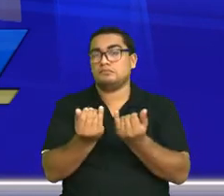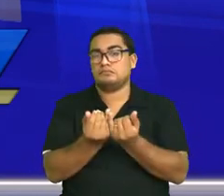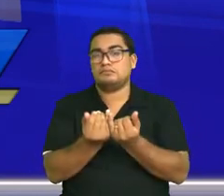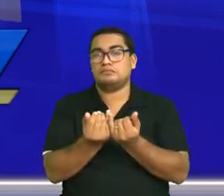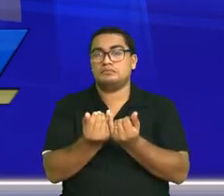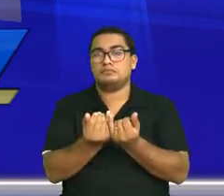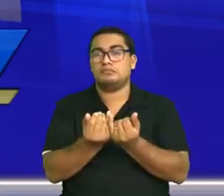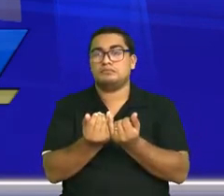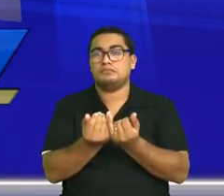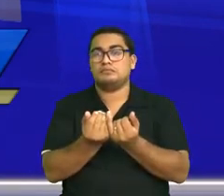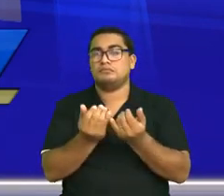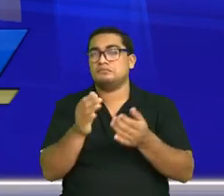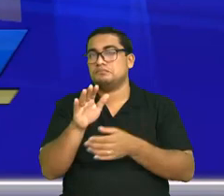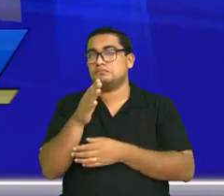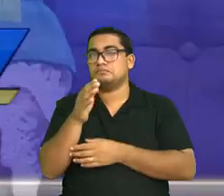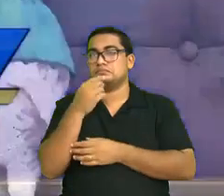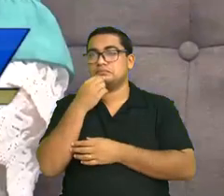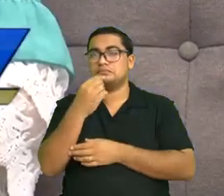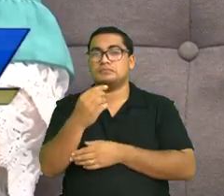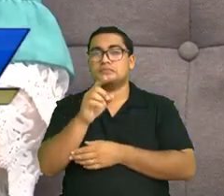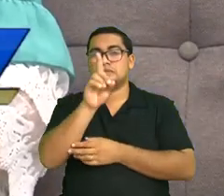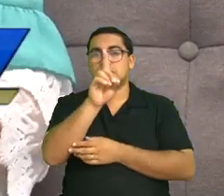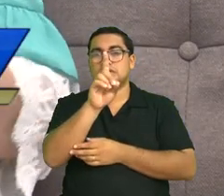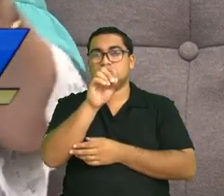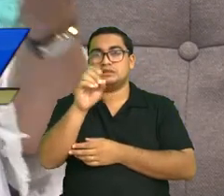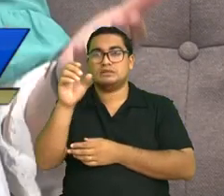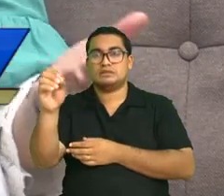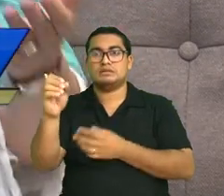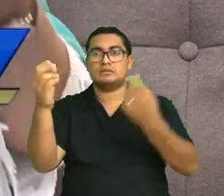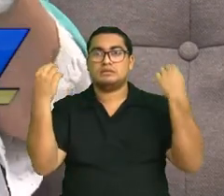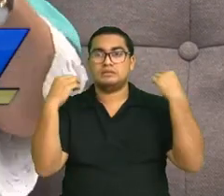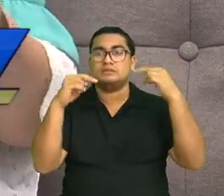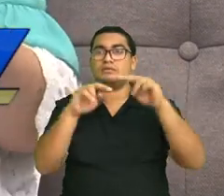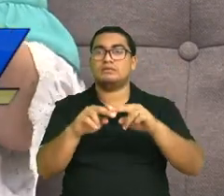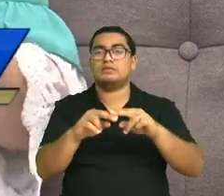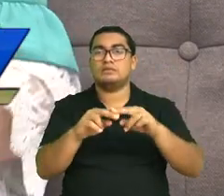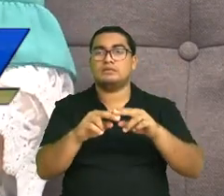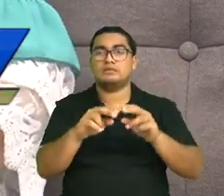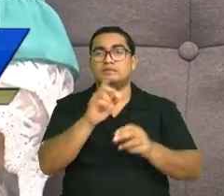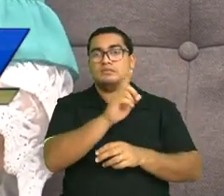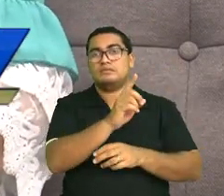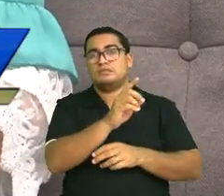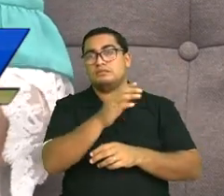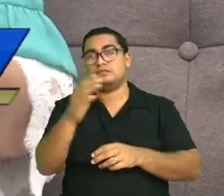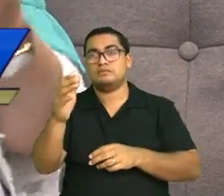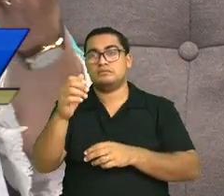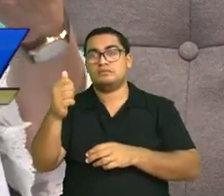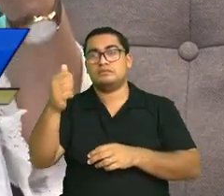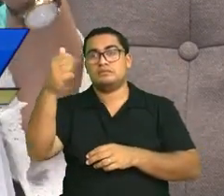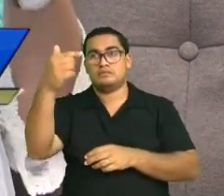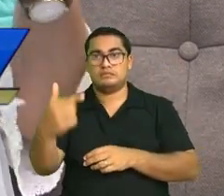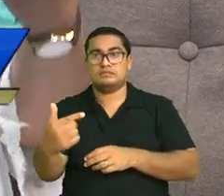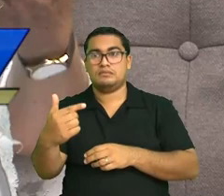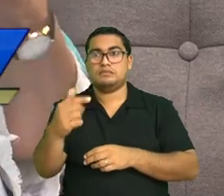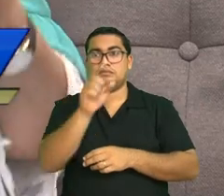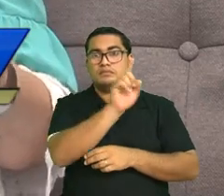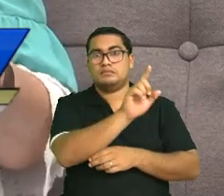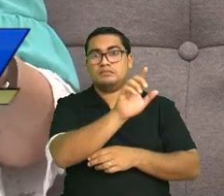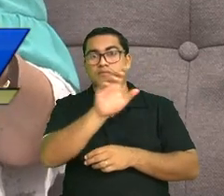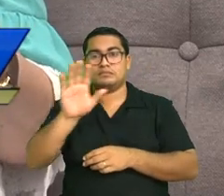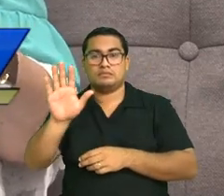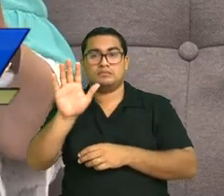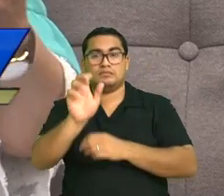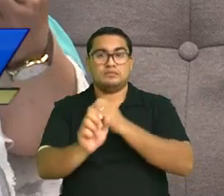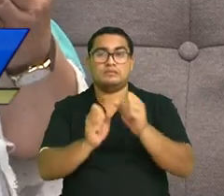ya 100 maestros de primaria, de secundaria, ¿verdad?, que han sido formados como intérpretes.